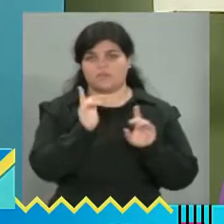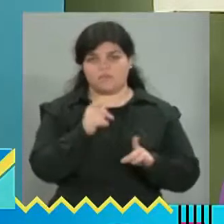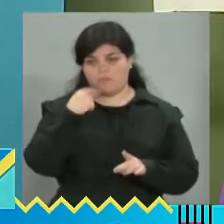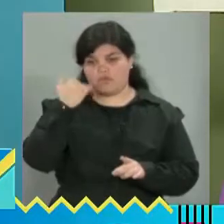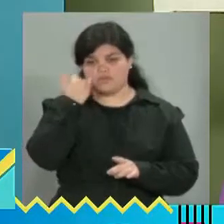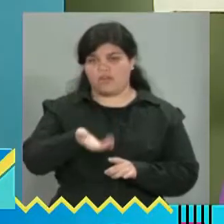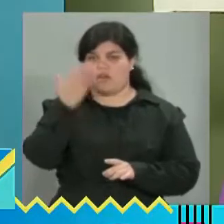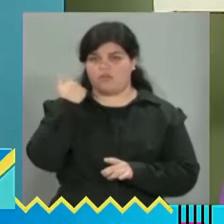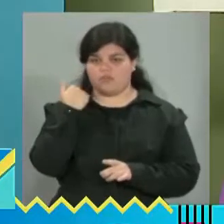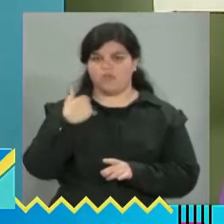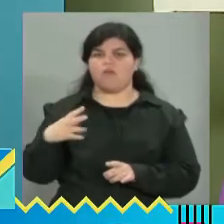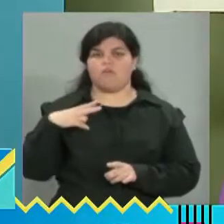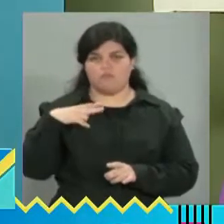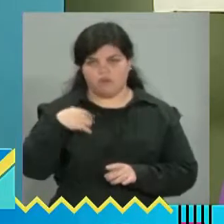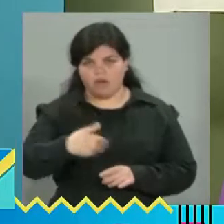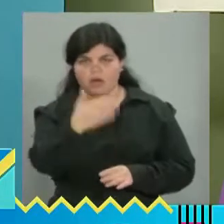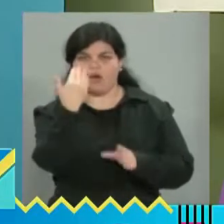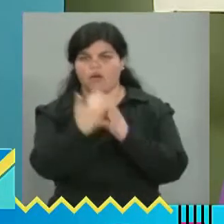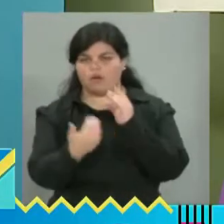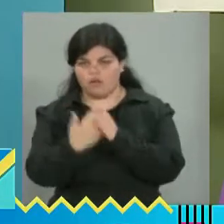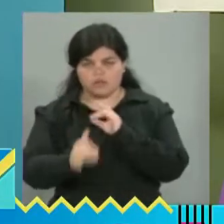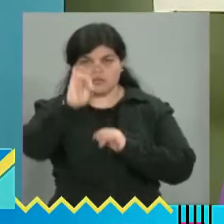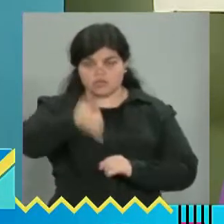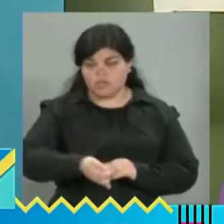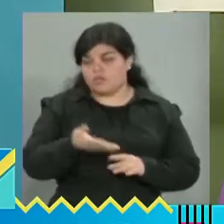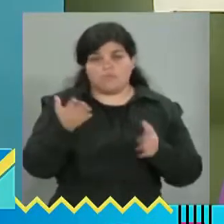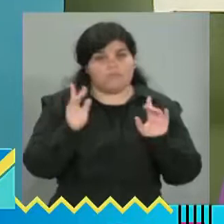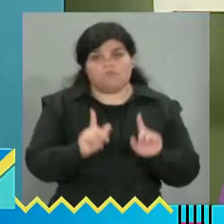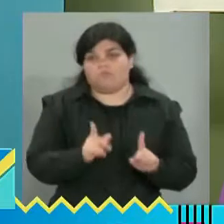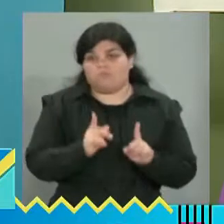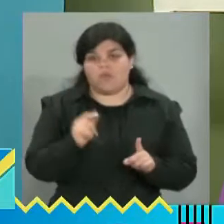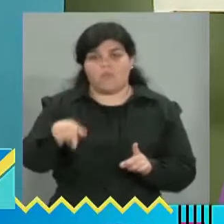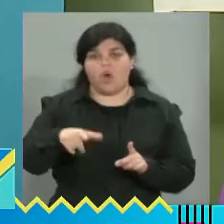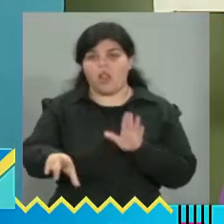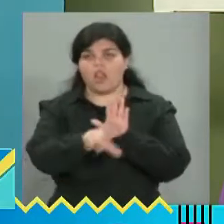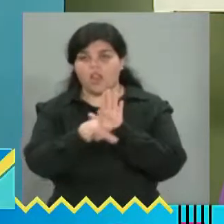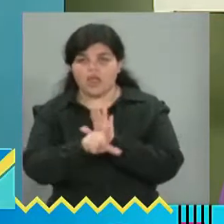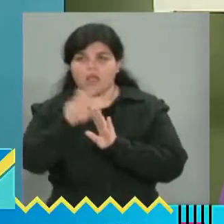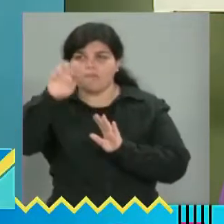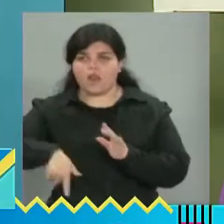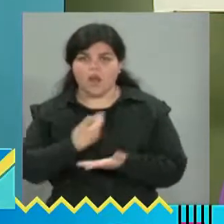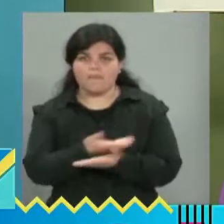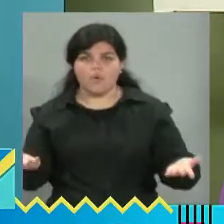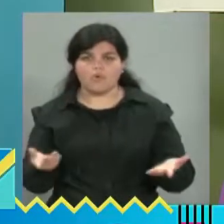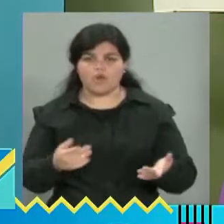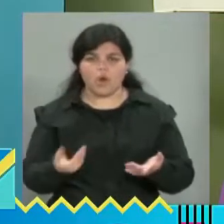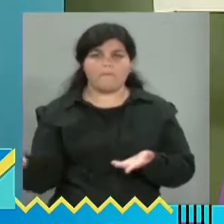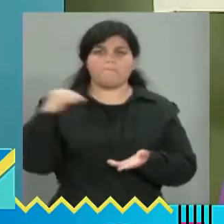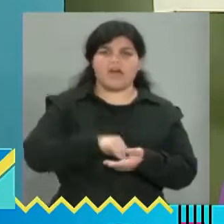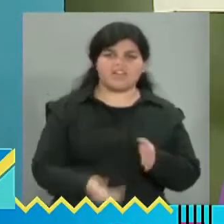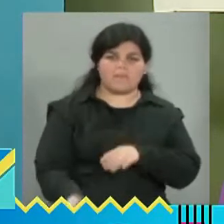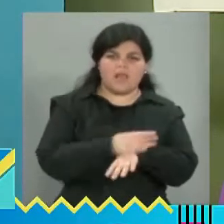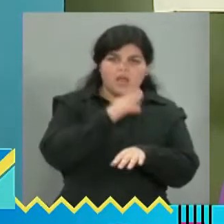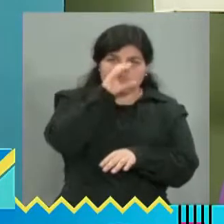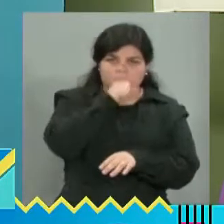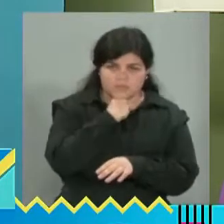viendo. Hay falencias todavía y hay que tratar de ver, ¿sí?, más allá de las políticas públicas, de las leyes, bueno, qué hay detrás de todo el negocio también del tabaco,